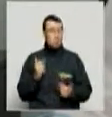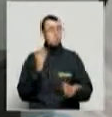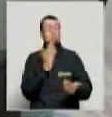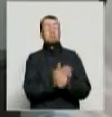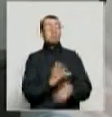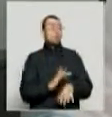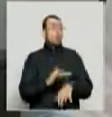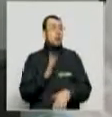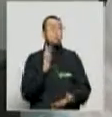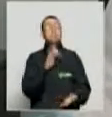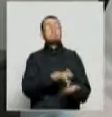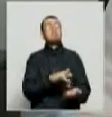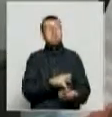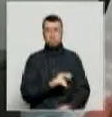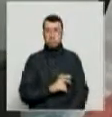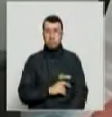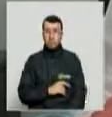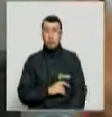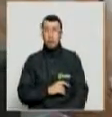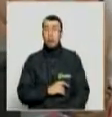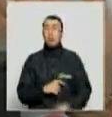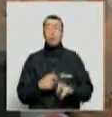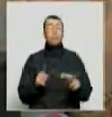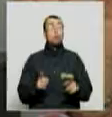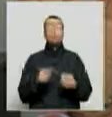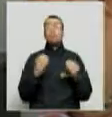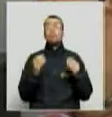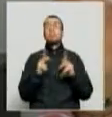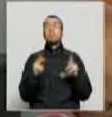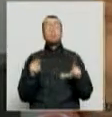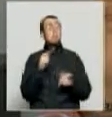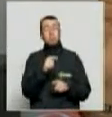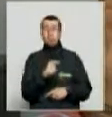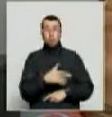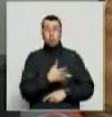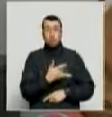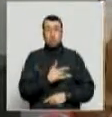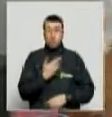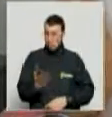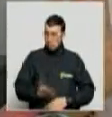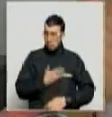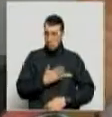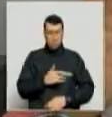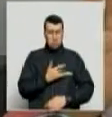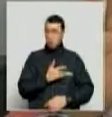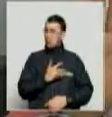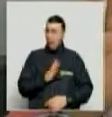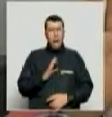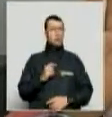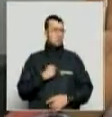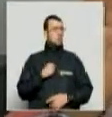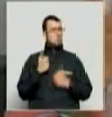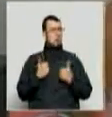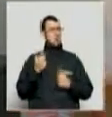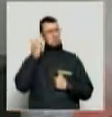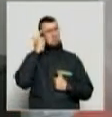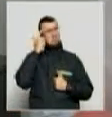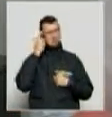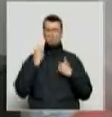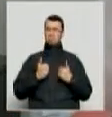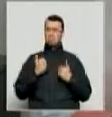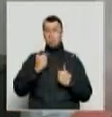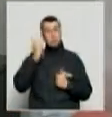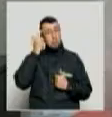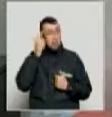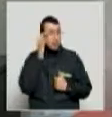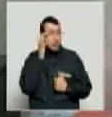resulta que como muchos de ustedes no sienten nada, pues deducen que están aliviados, podría uno pensar